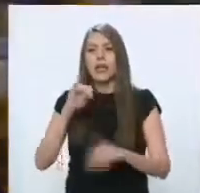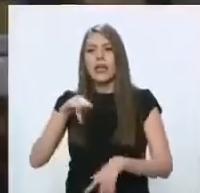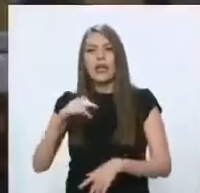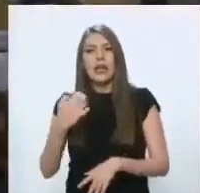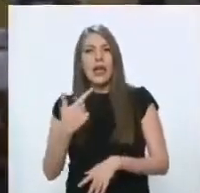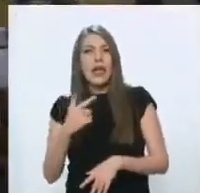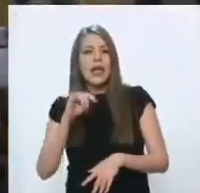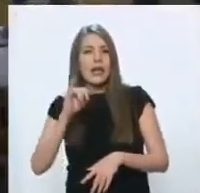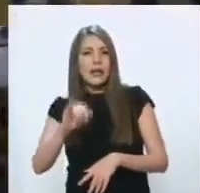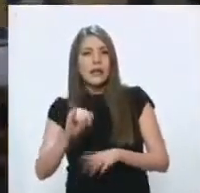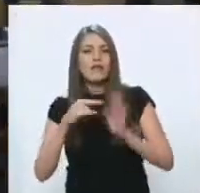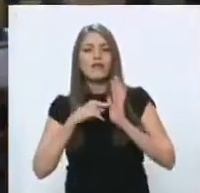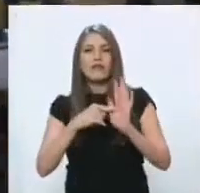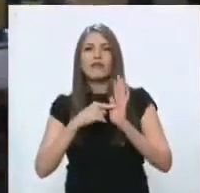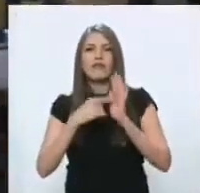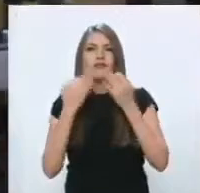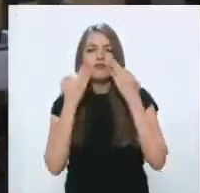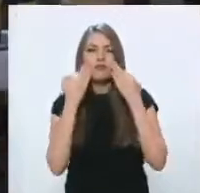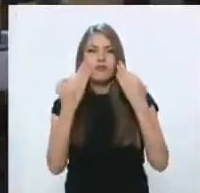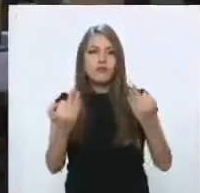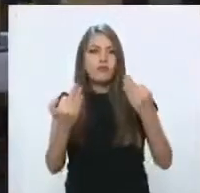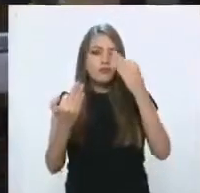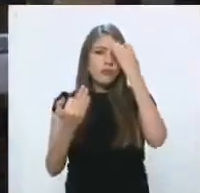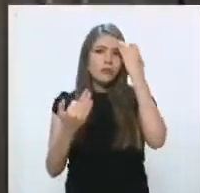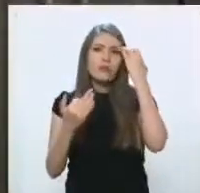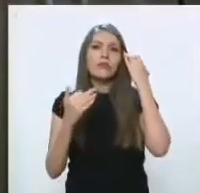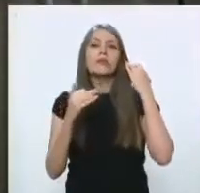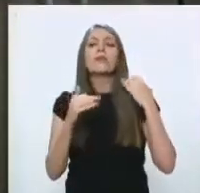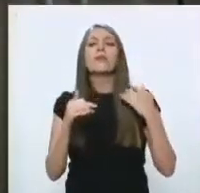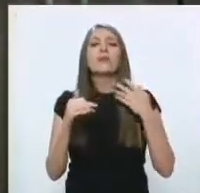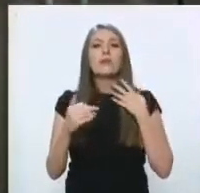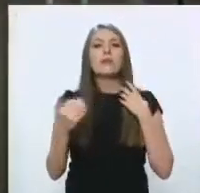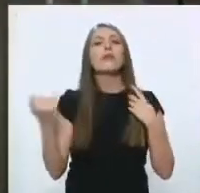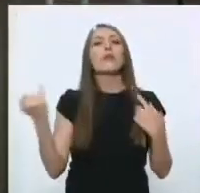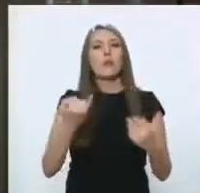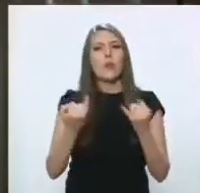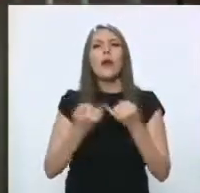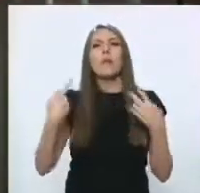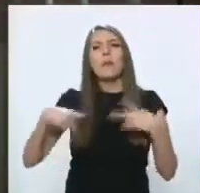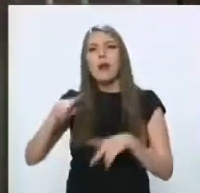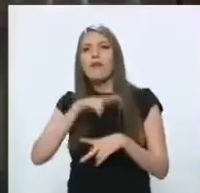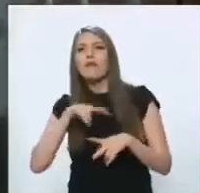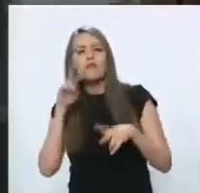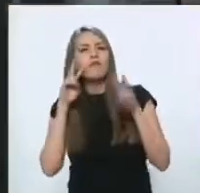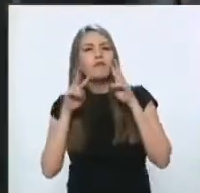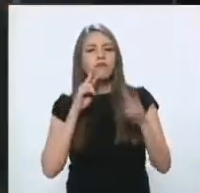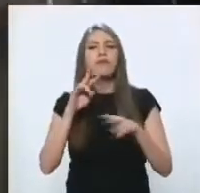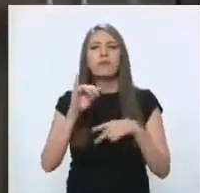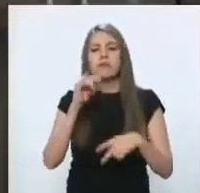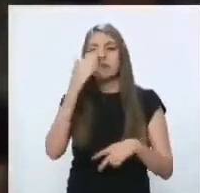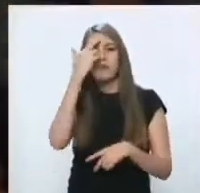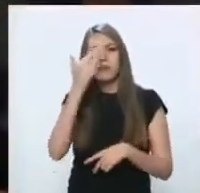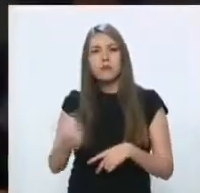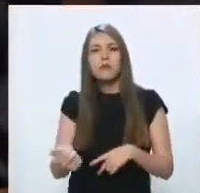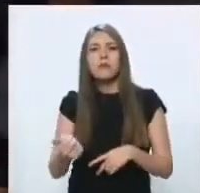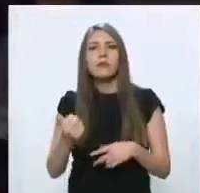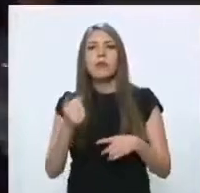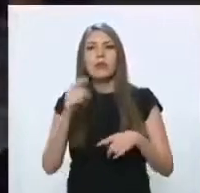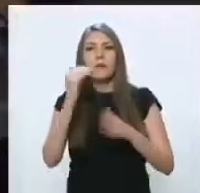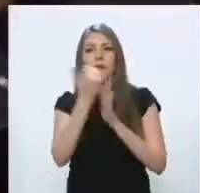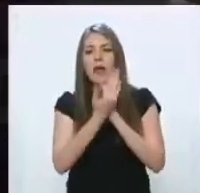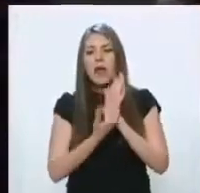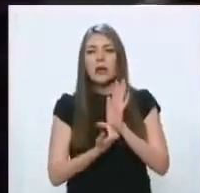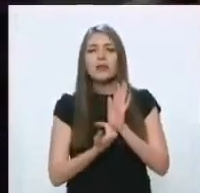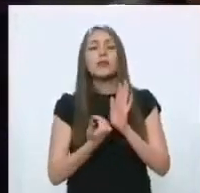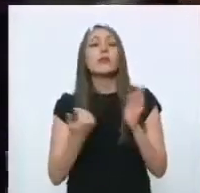Transparencia Internacional por otra, o sea que es de manera sistemática, la población también así lo percibe, y una vez teniendo esa credibilidad y esa